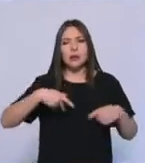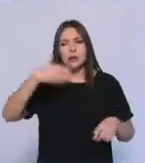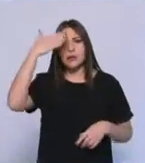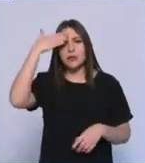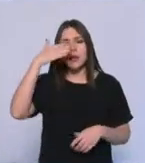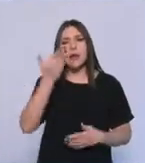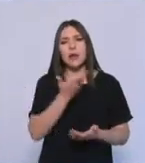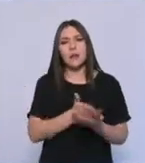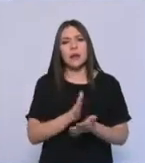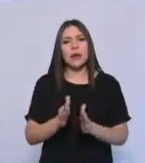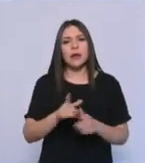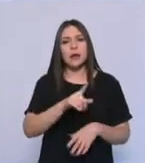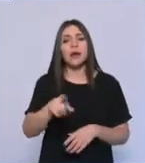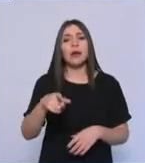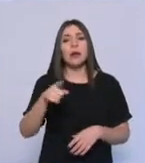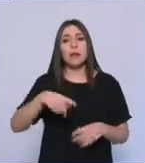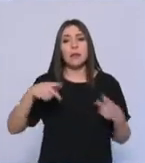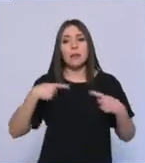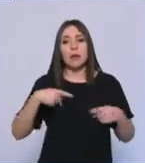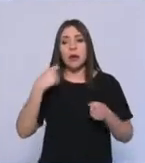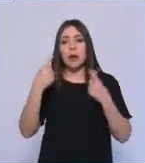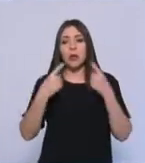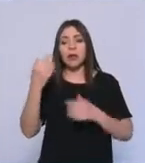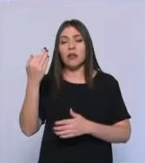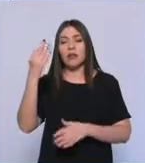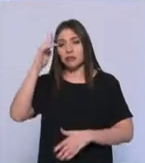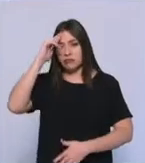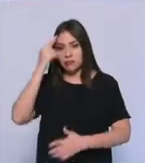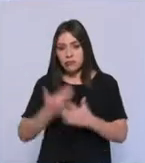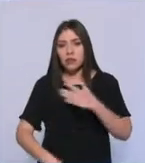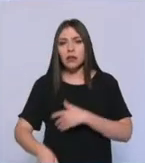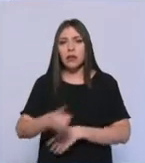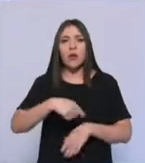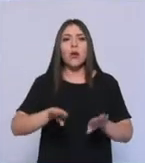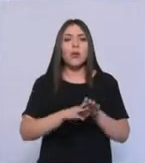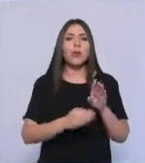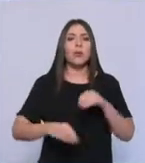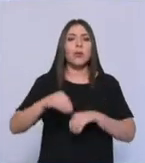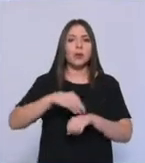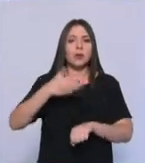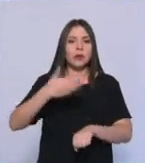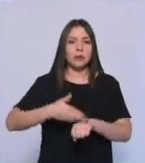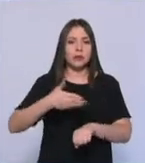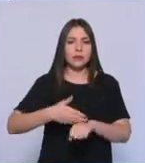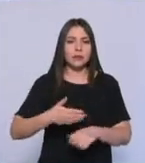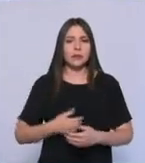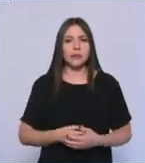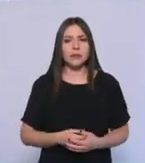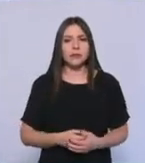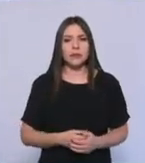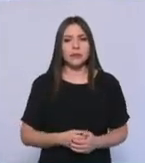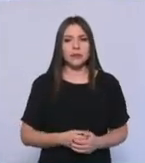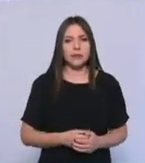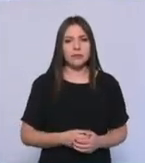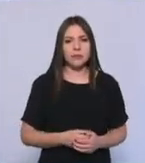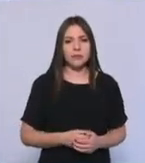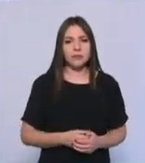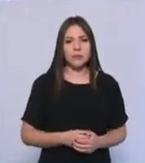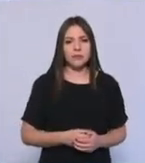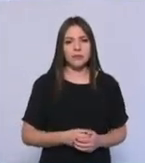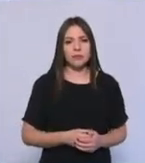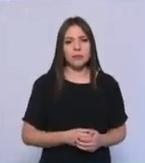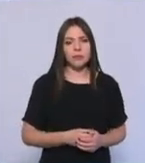pues que puedan tener ese castigo a aquellas personas que les falten al respeto? Ok, se tiene que dar varios supuestos. Uno,